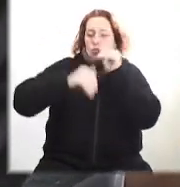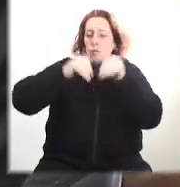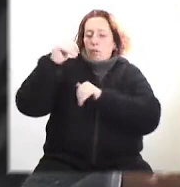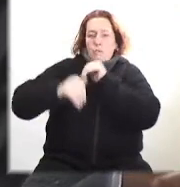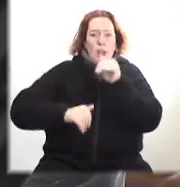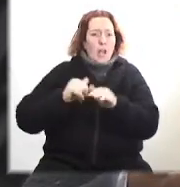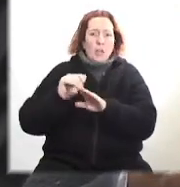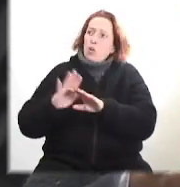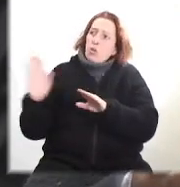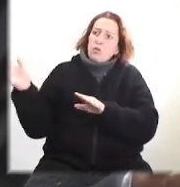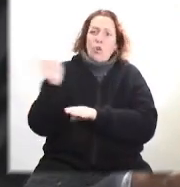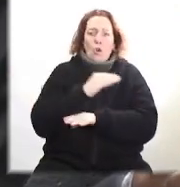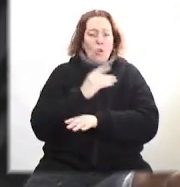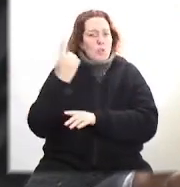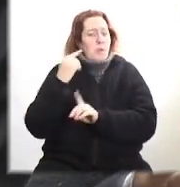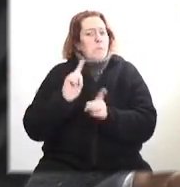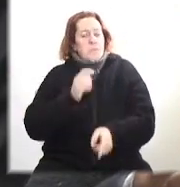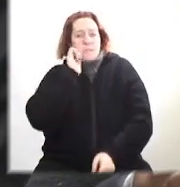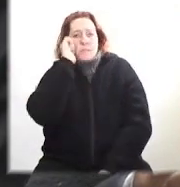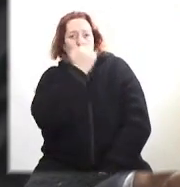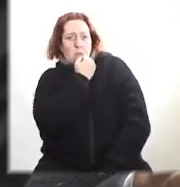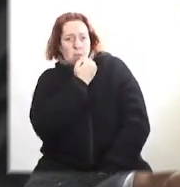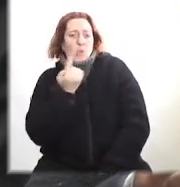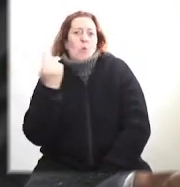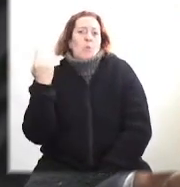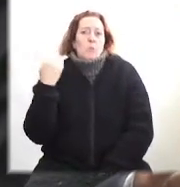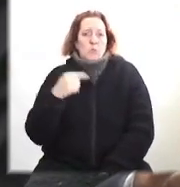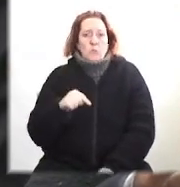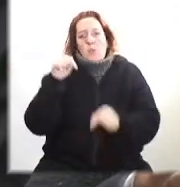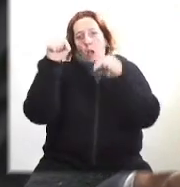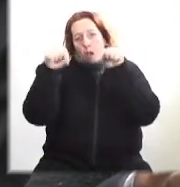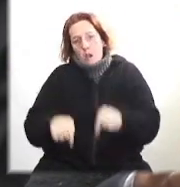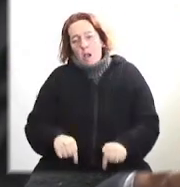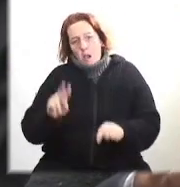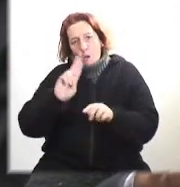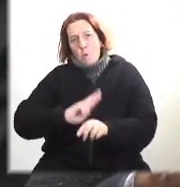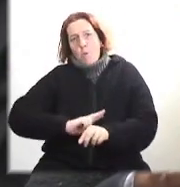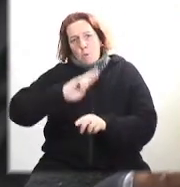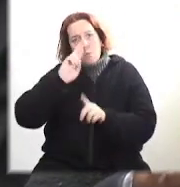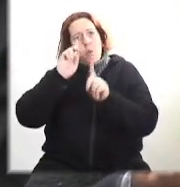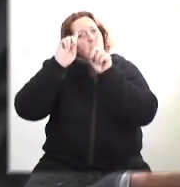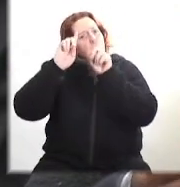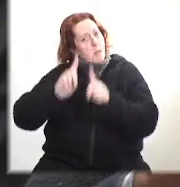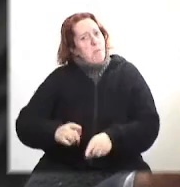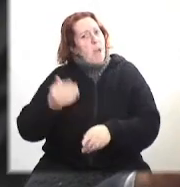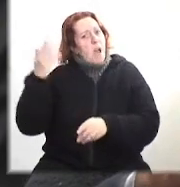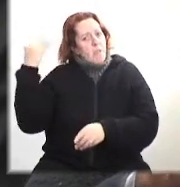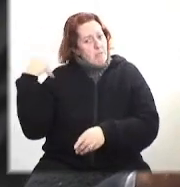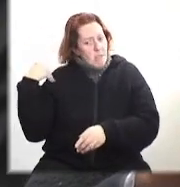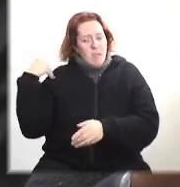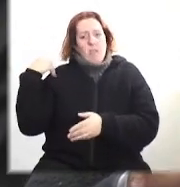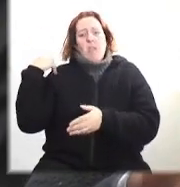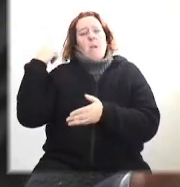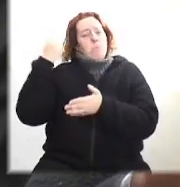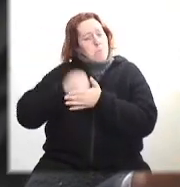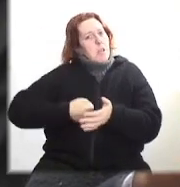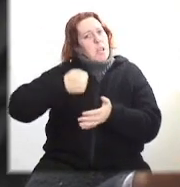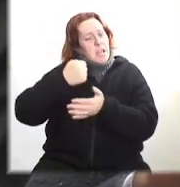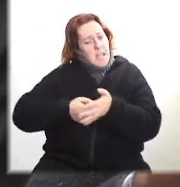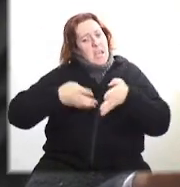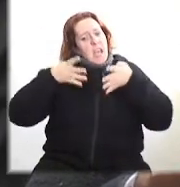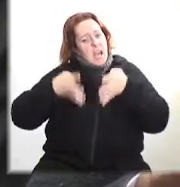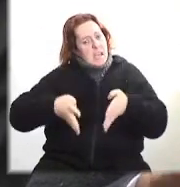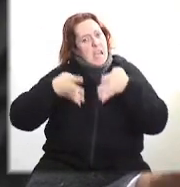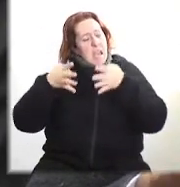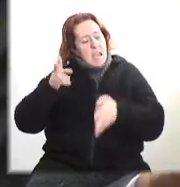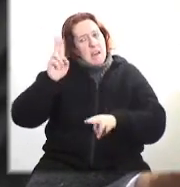universal y voto secreto, por lo cual también en este país se derramó mucha sangre para tener representación